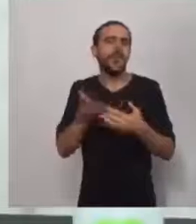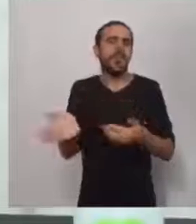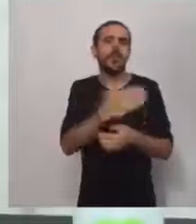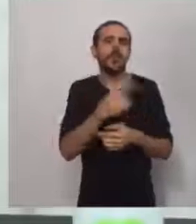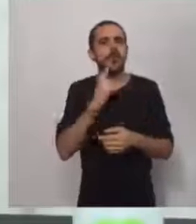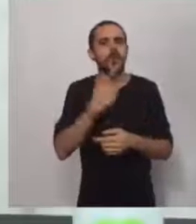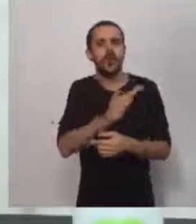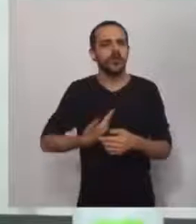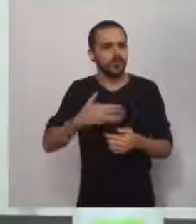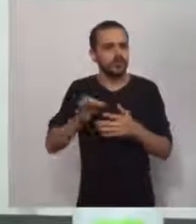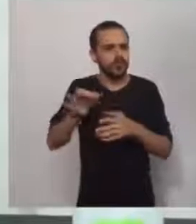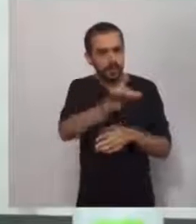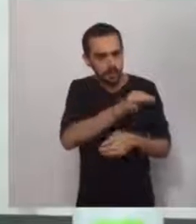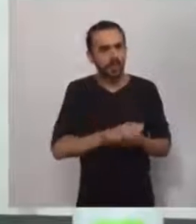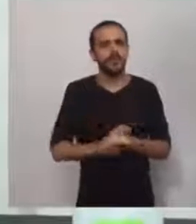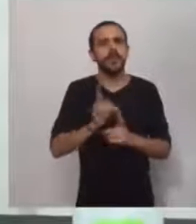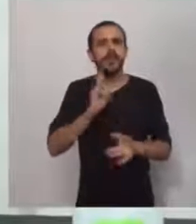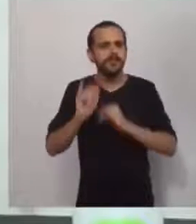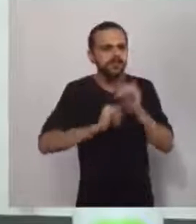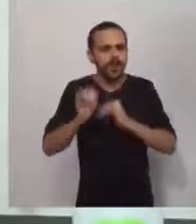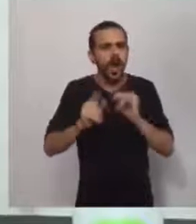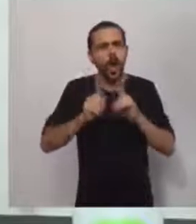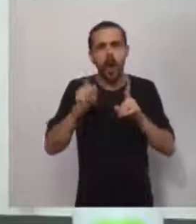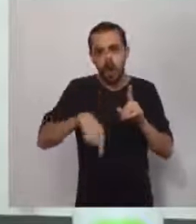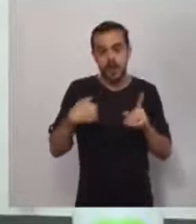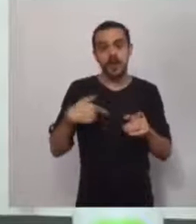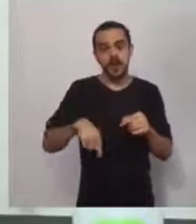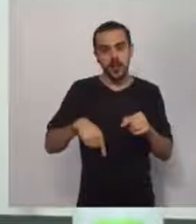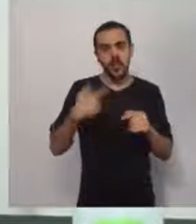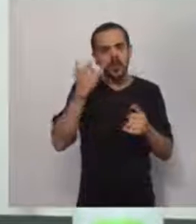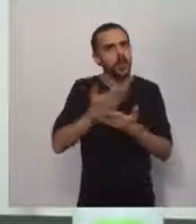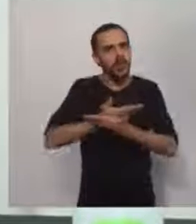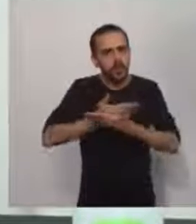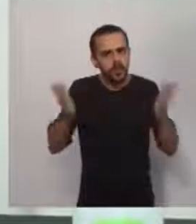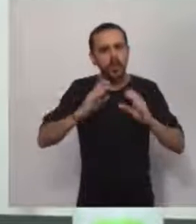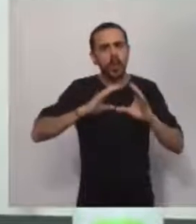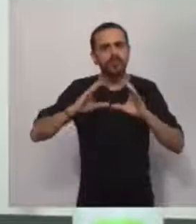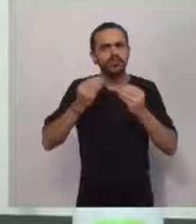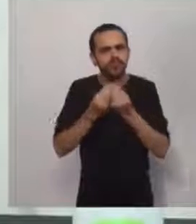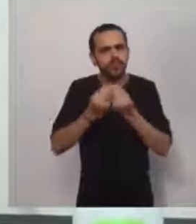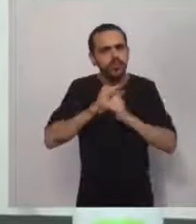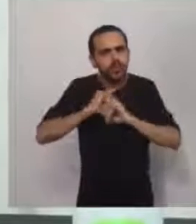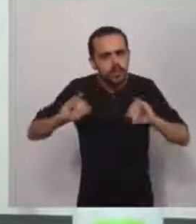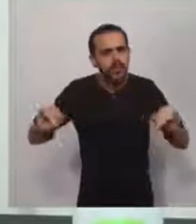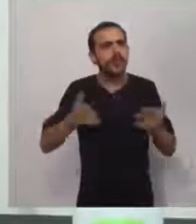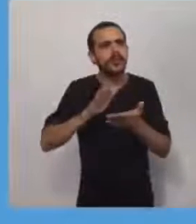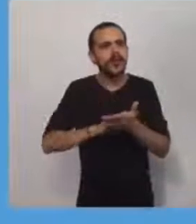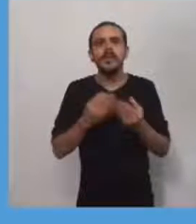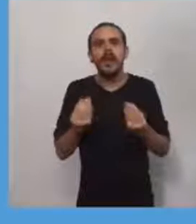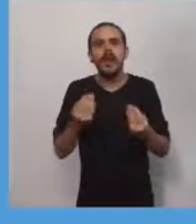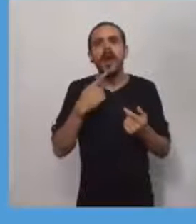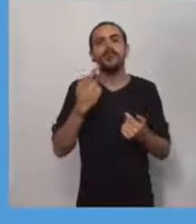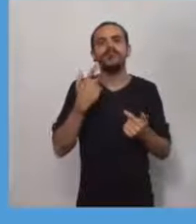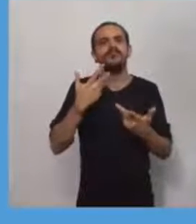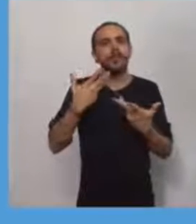respecto del estudio que hoy está en todos los medios nacionales y provinciales que ubican a la provincia de entre ríos